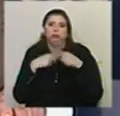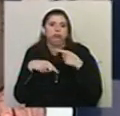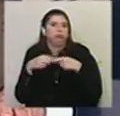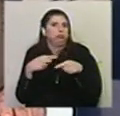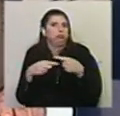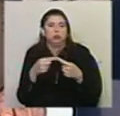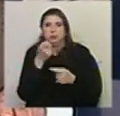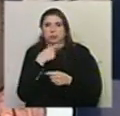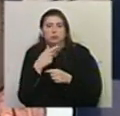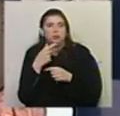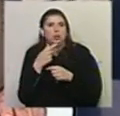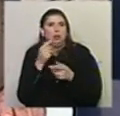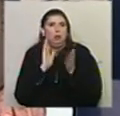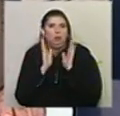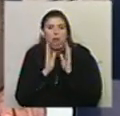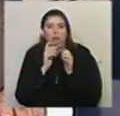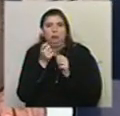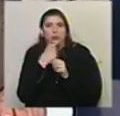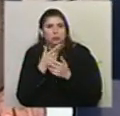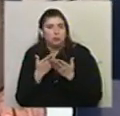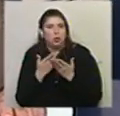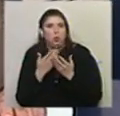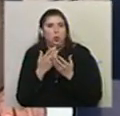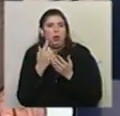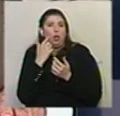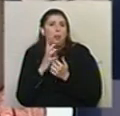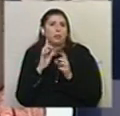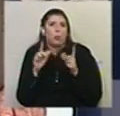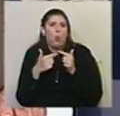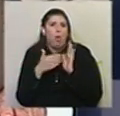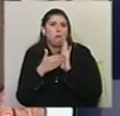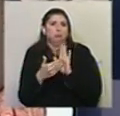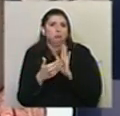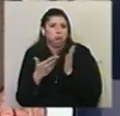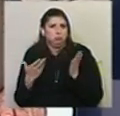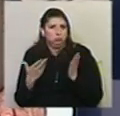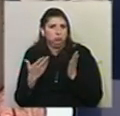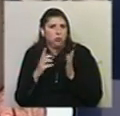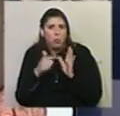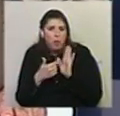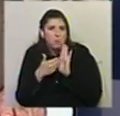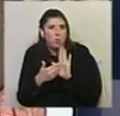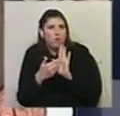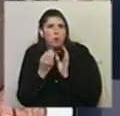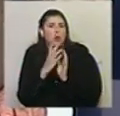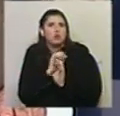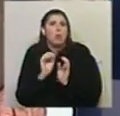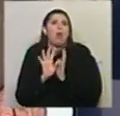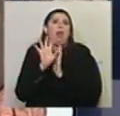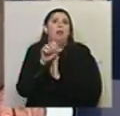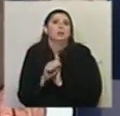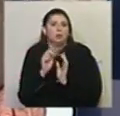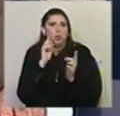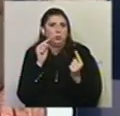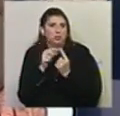desproporcionadas, cuando no se justifican, porque no pueden alcanzar un objetivo que buscamos,